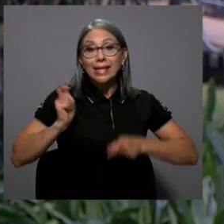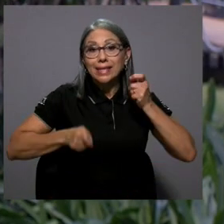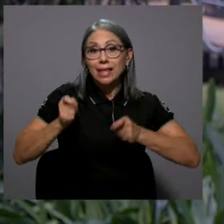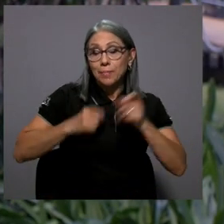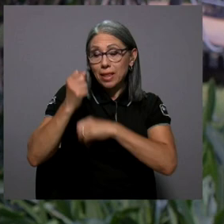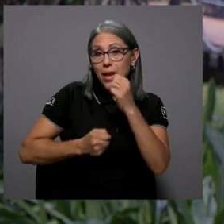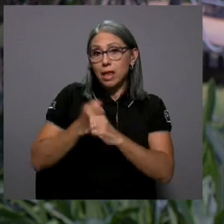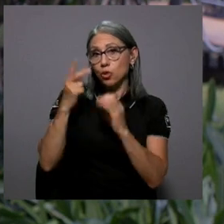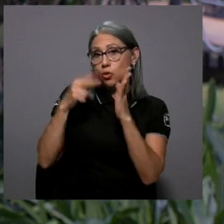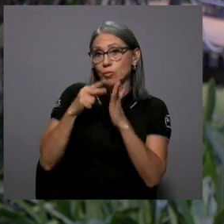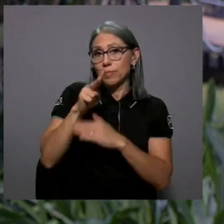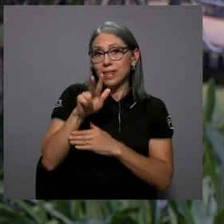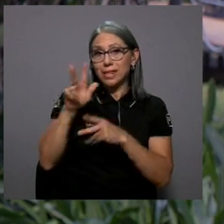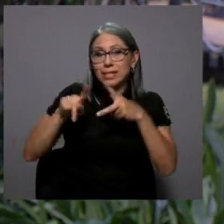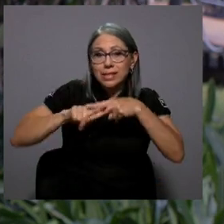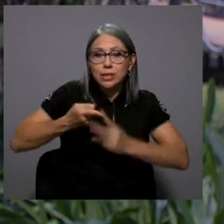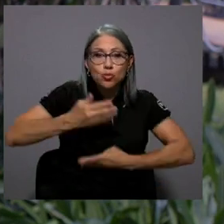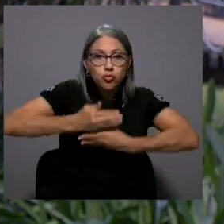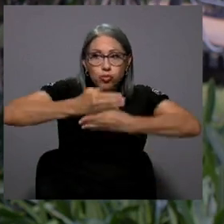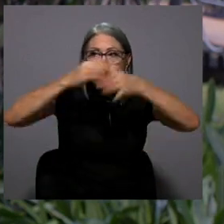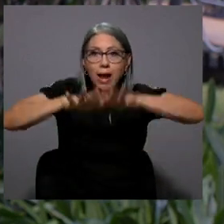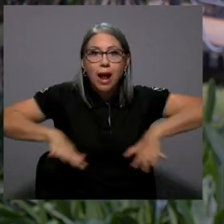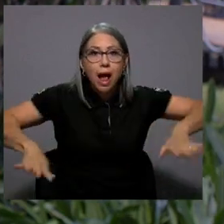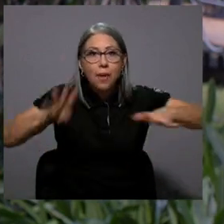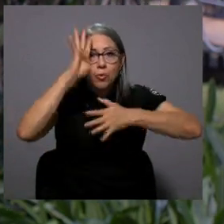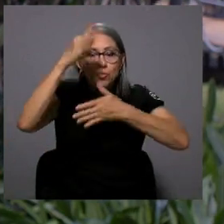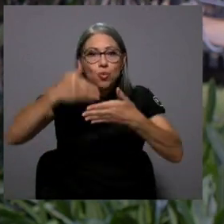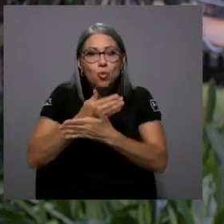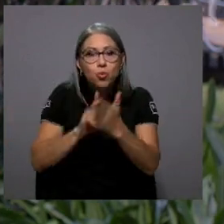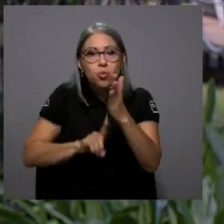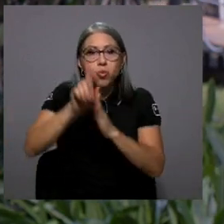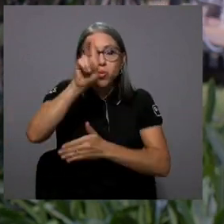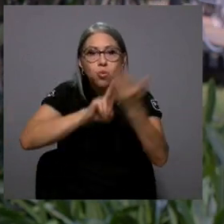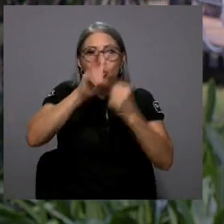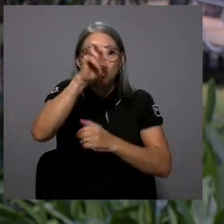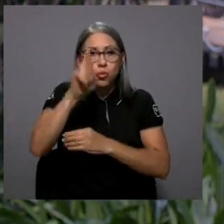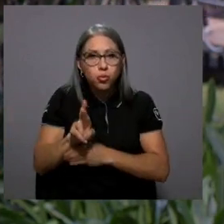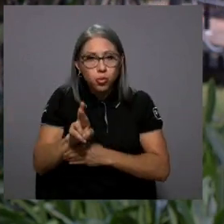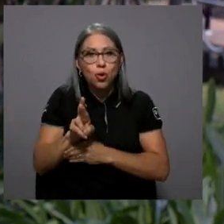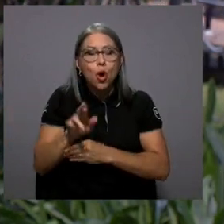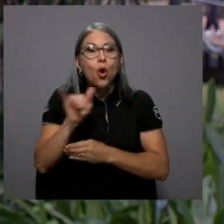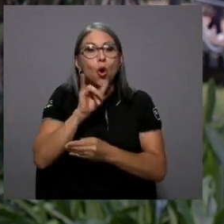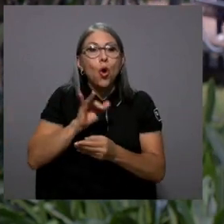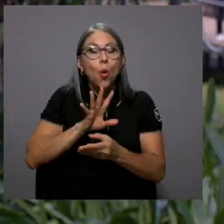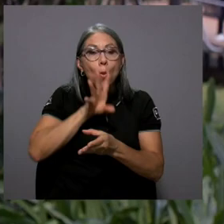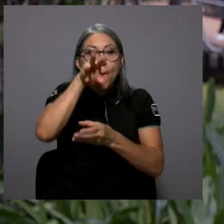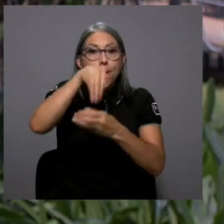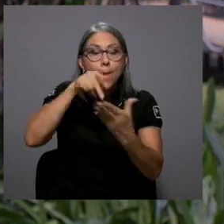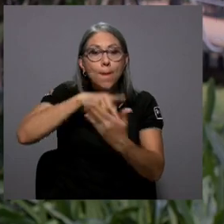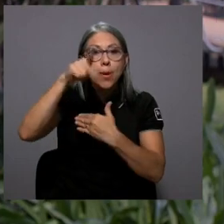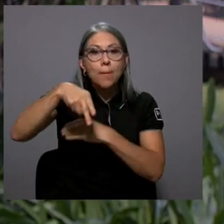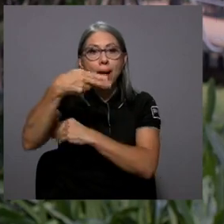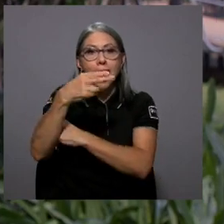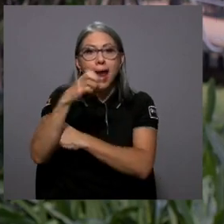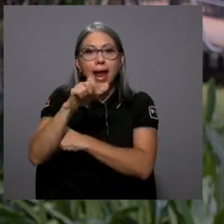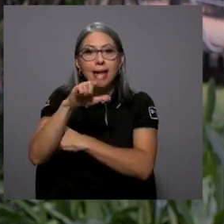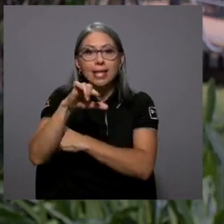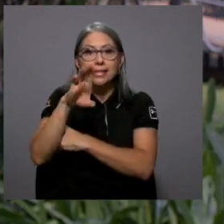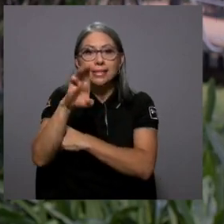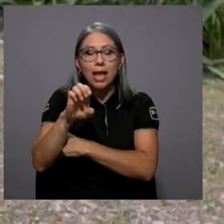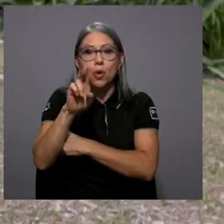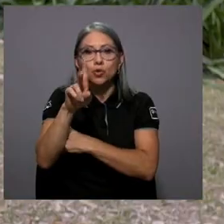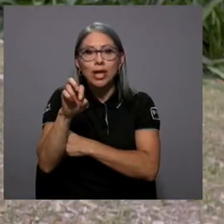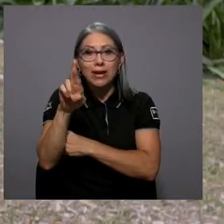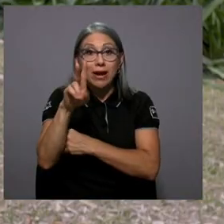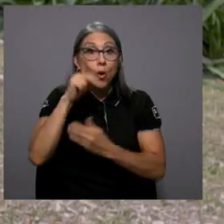En septiembre del 2023 inició la construcción del Campus para la Innovación y el Desarrollo de la Universidad de Costa Rica como parte del programa Hélice